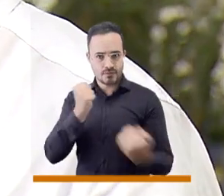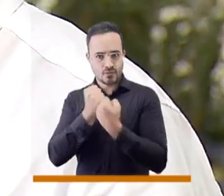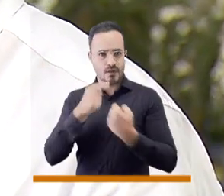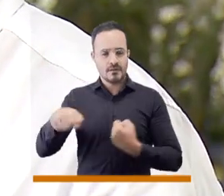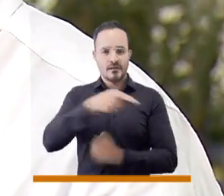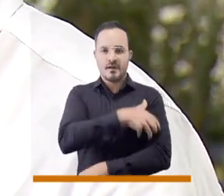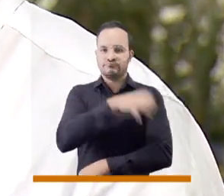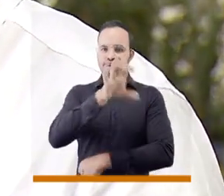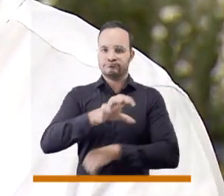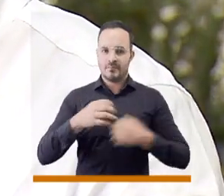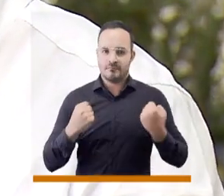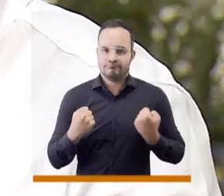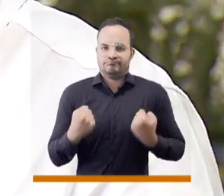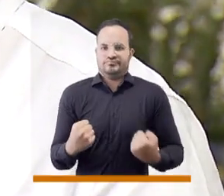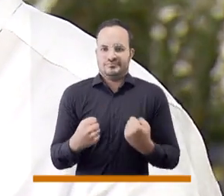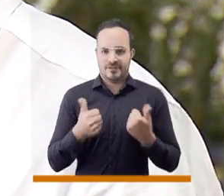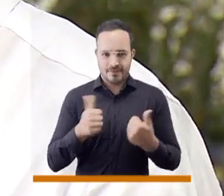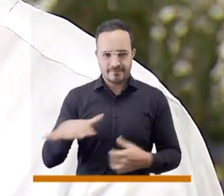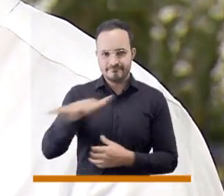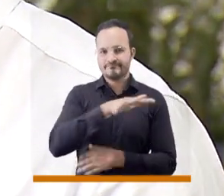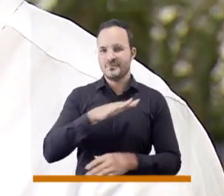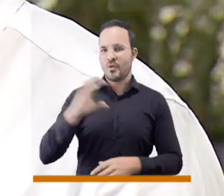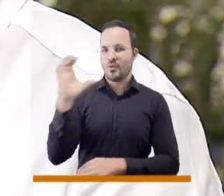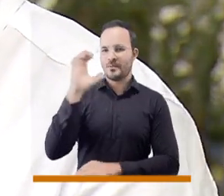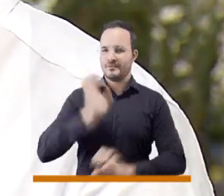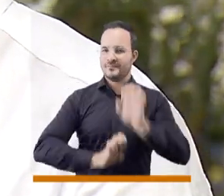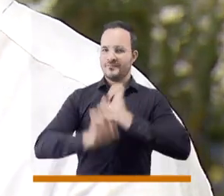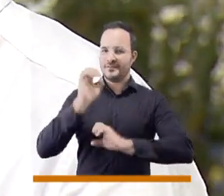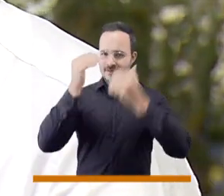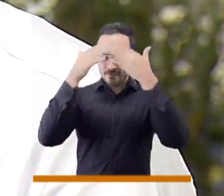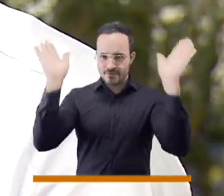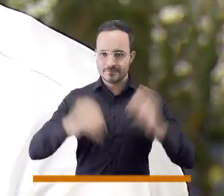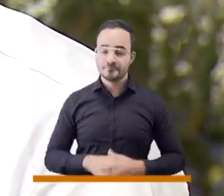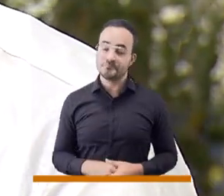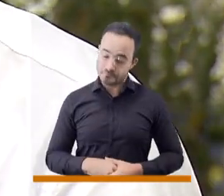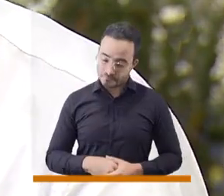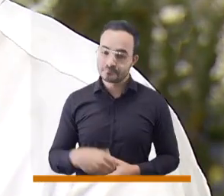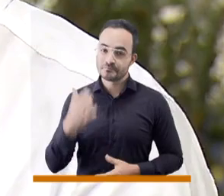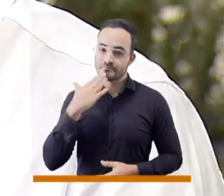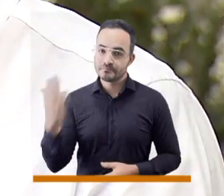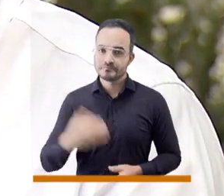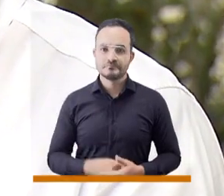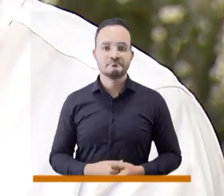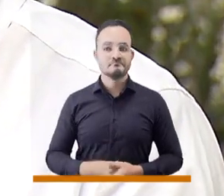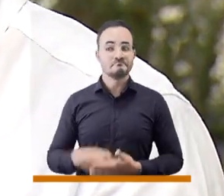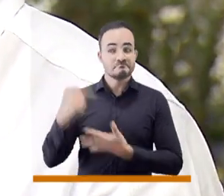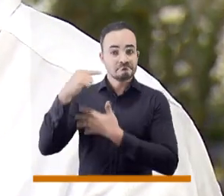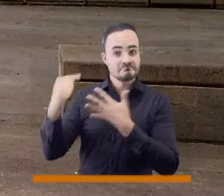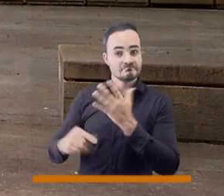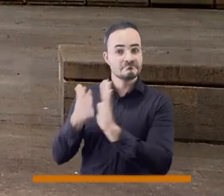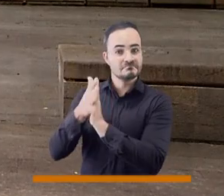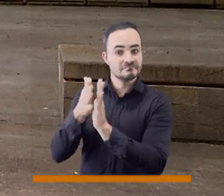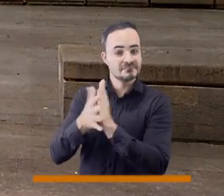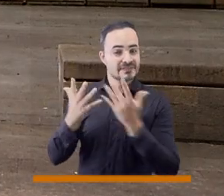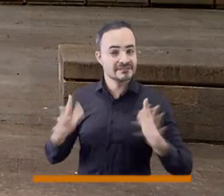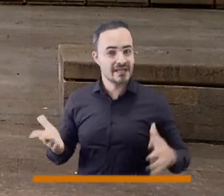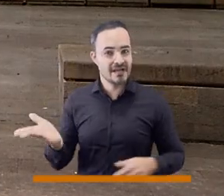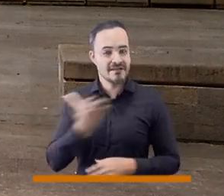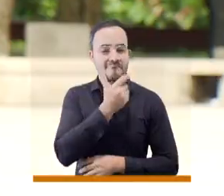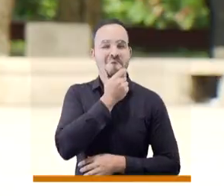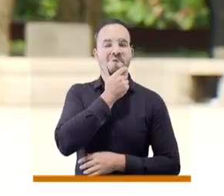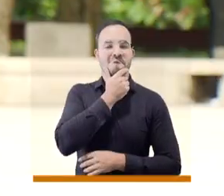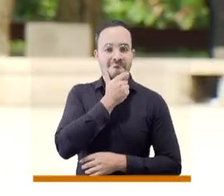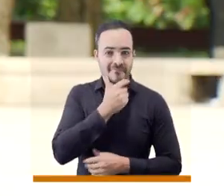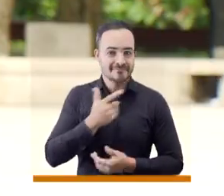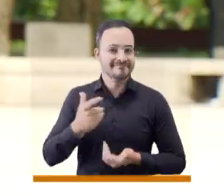ese trabajo que hacen para ayudar a fortalecer la democracia y defender la libertad de todos los colombianos. Así que muchas gracias por la invitación. Muchísimas gracias, y